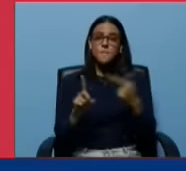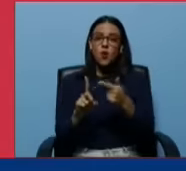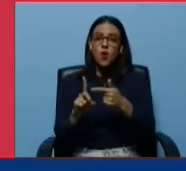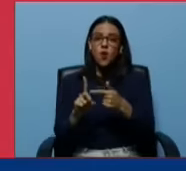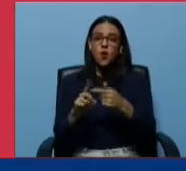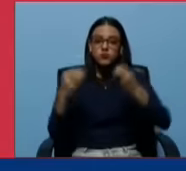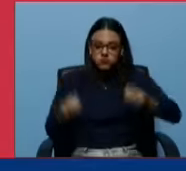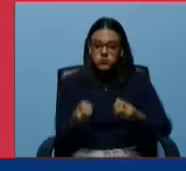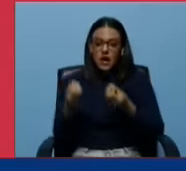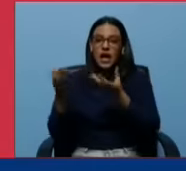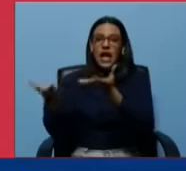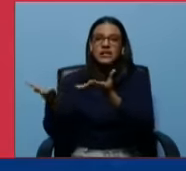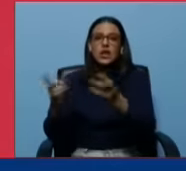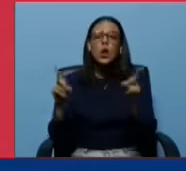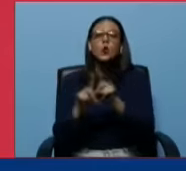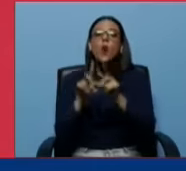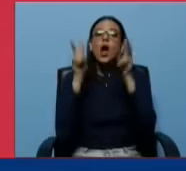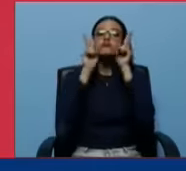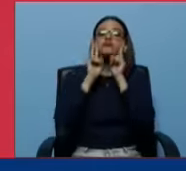entregó invicta